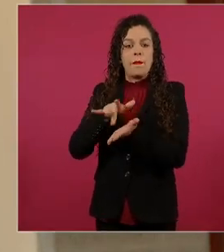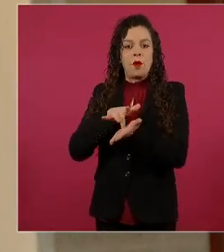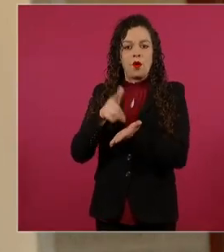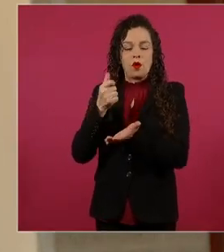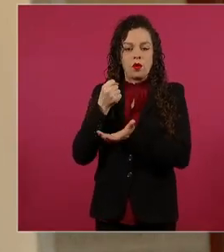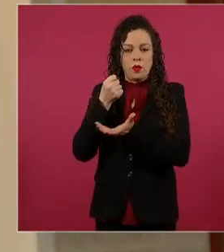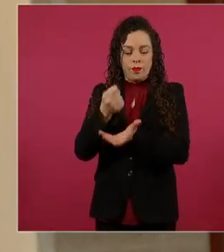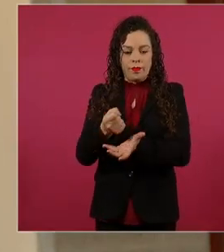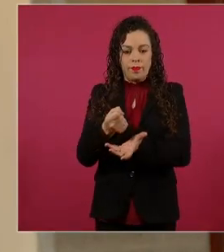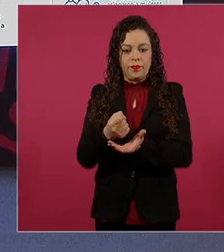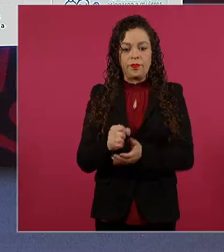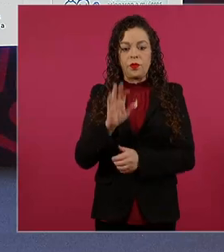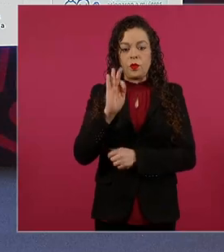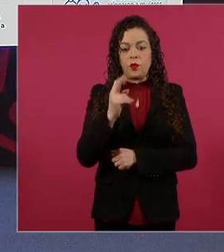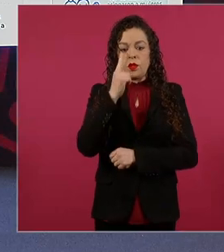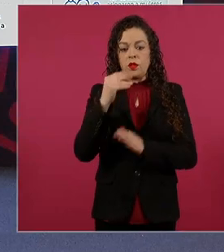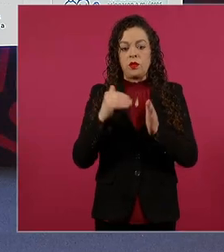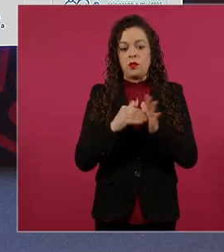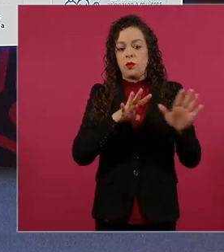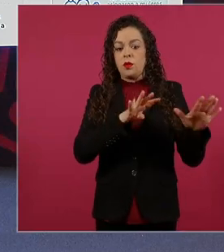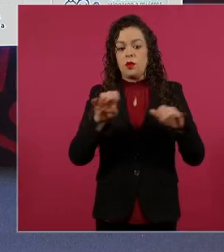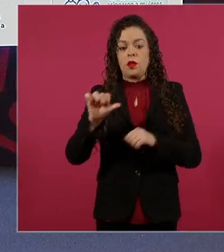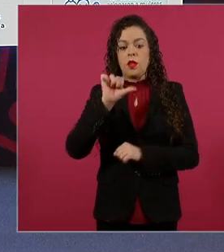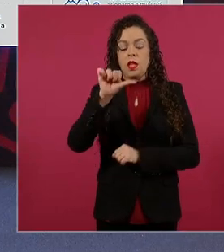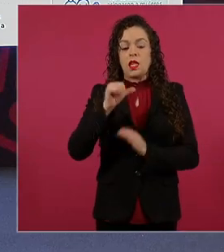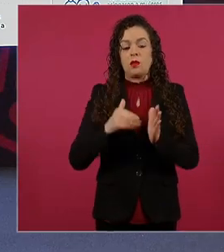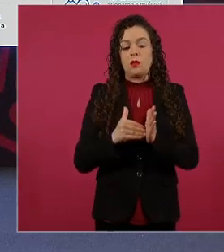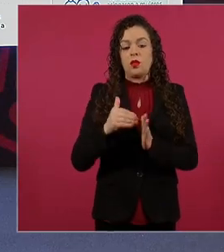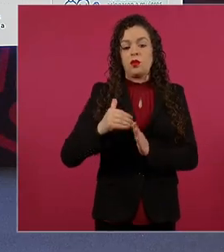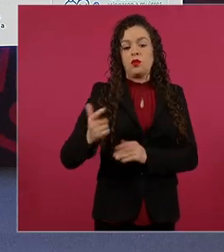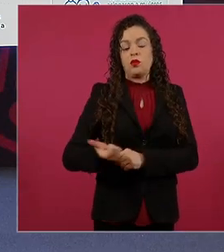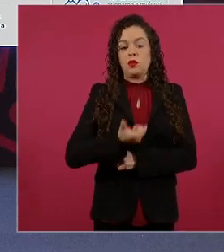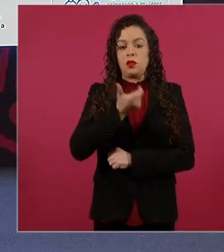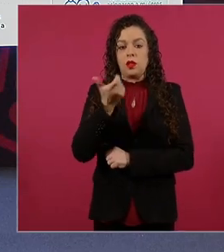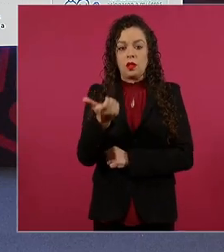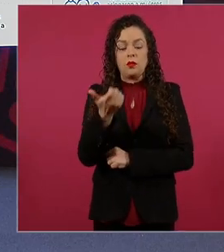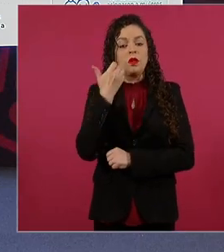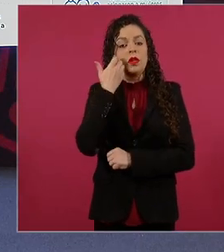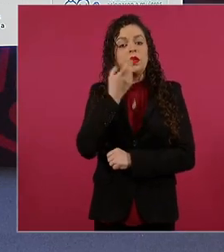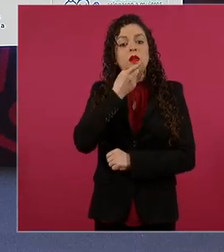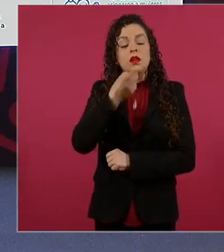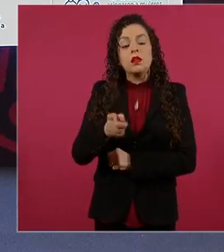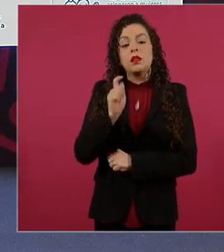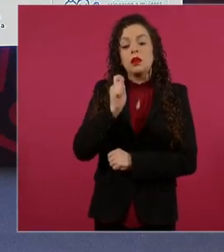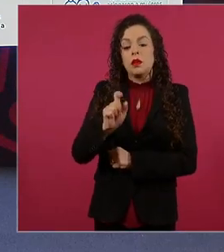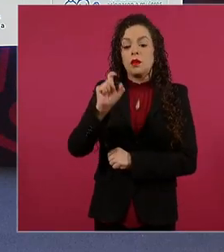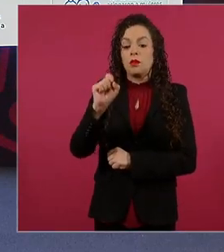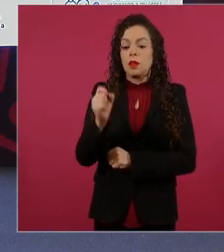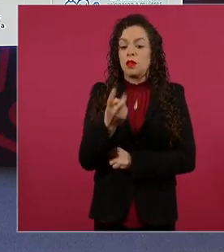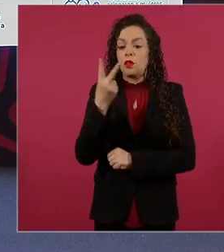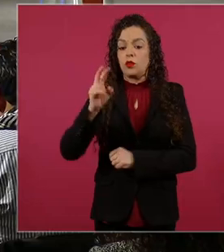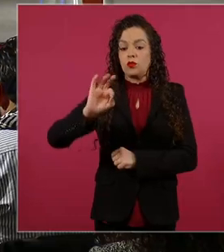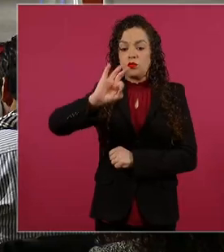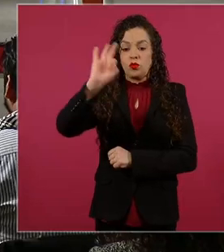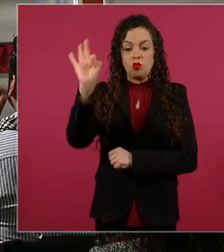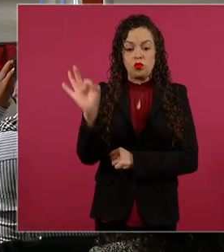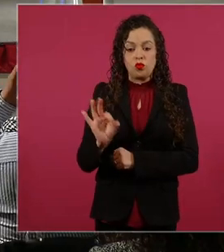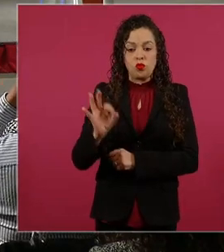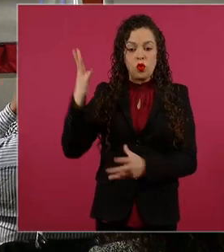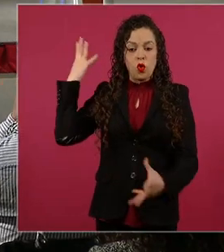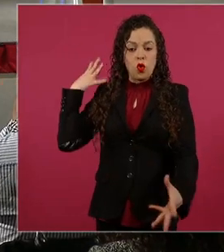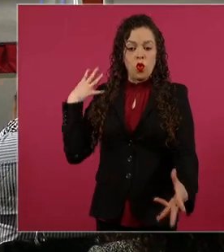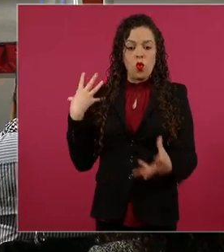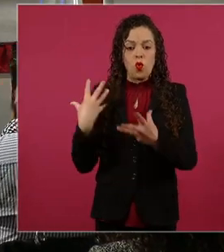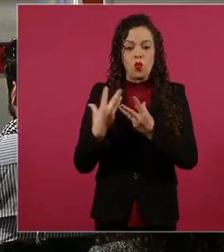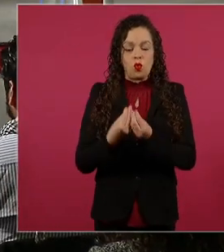42 mil 416 millones de pesos, que representa el 22 por ciento de todo este